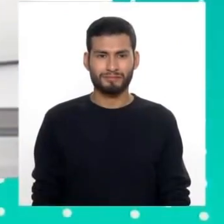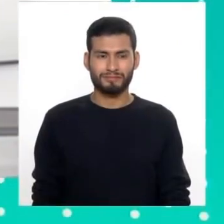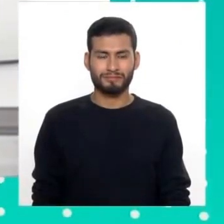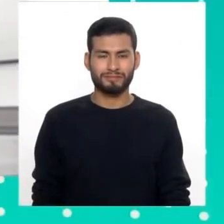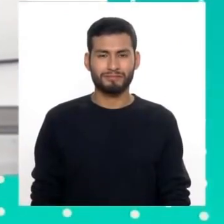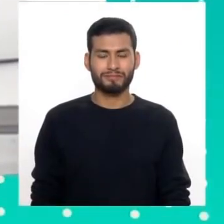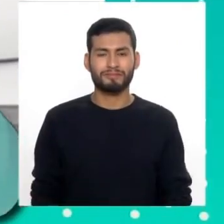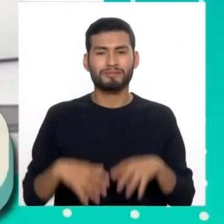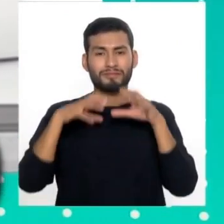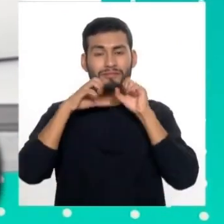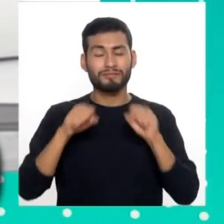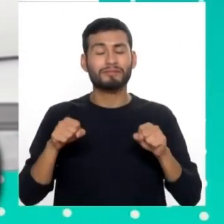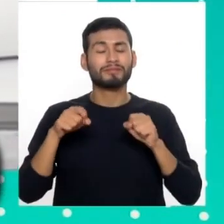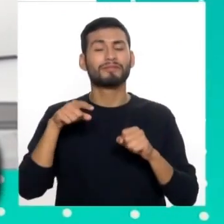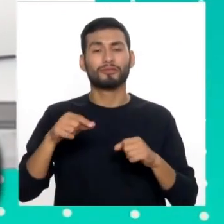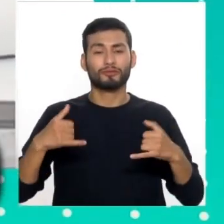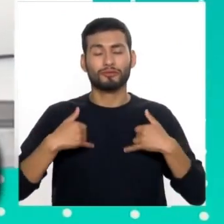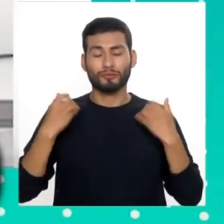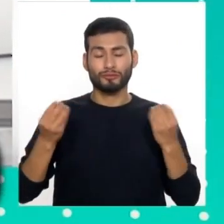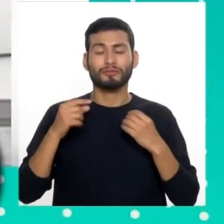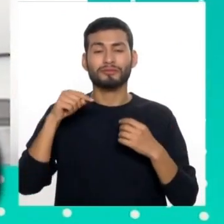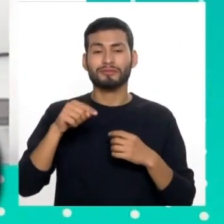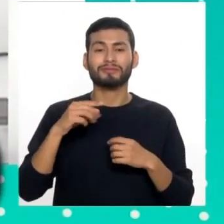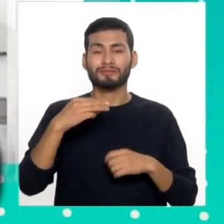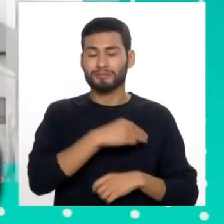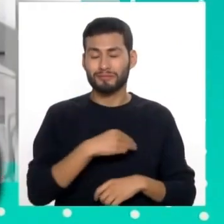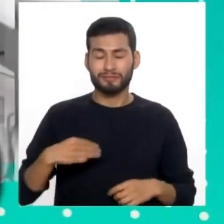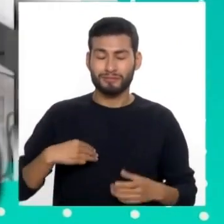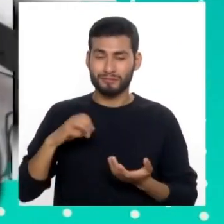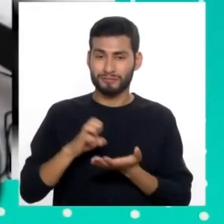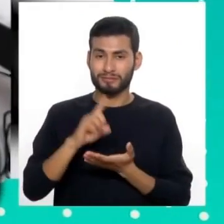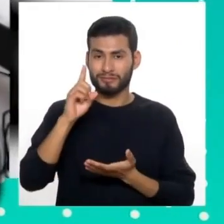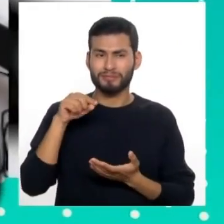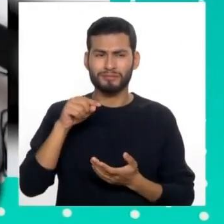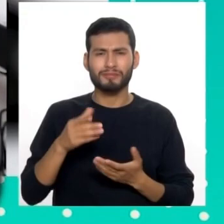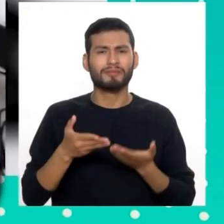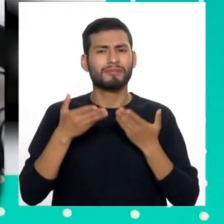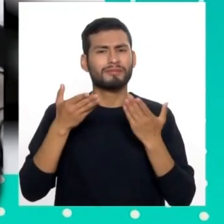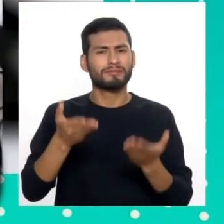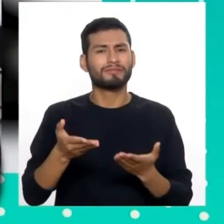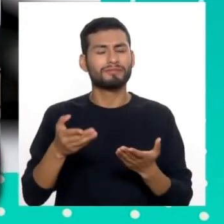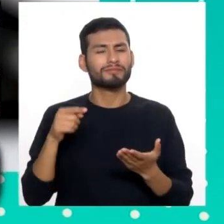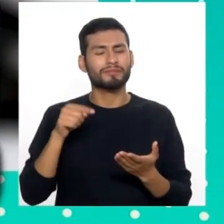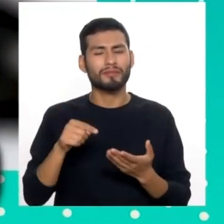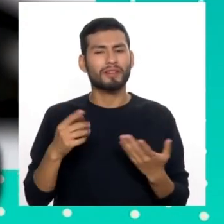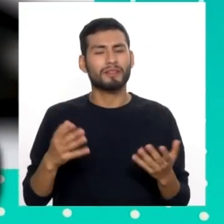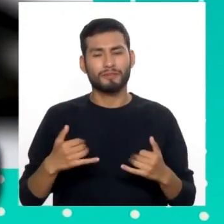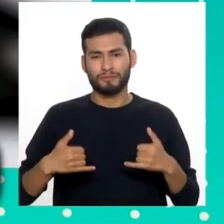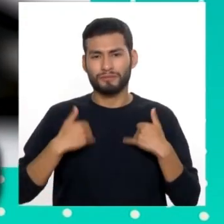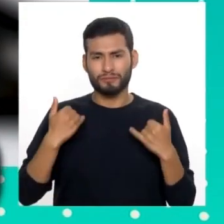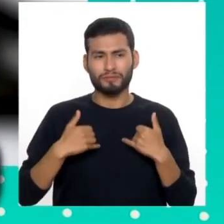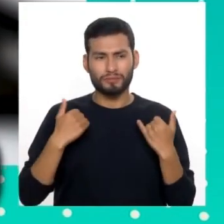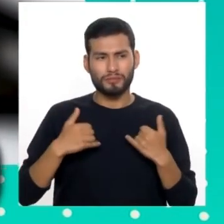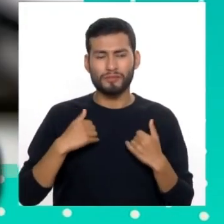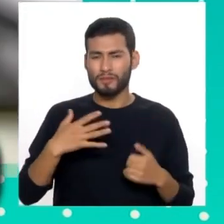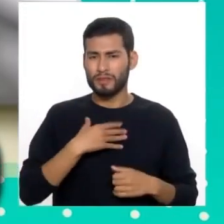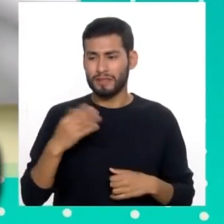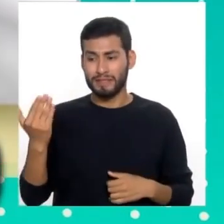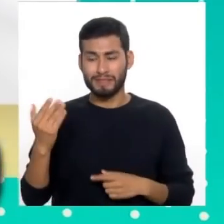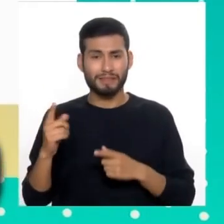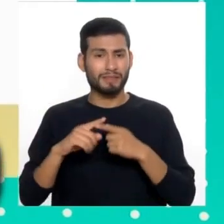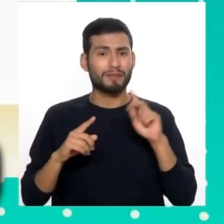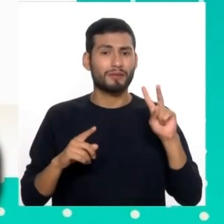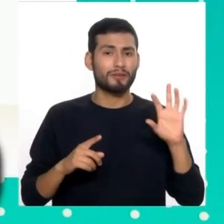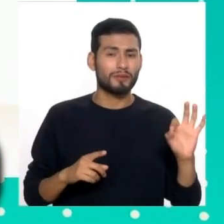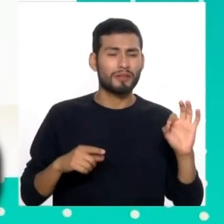La Secretaría Nacional de la Juventud del Ministerio de Educación ha puesto a disposición de los jóvenes de 15 a 29 años